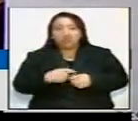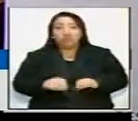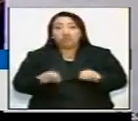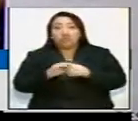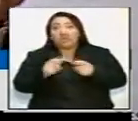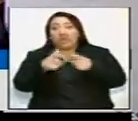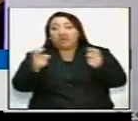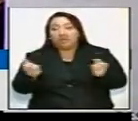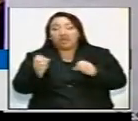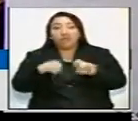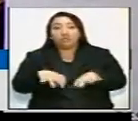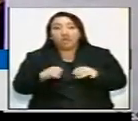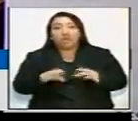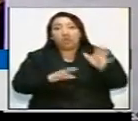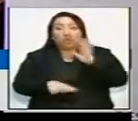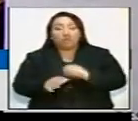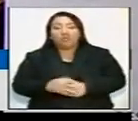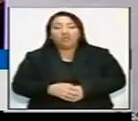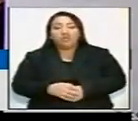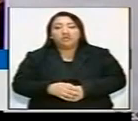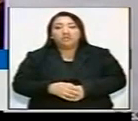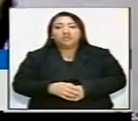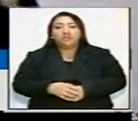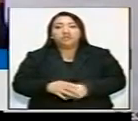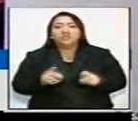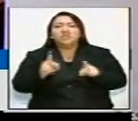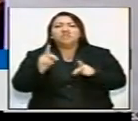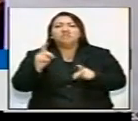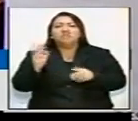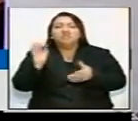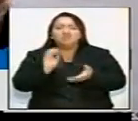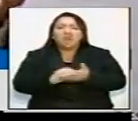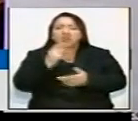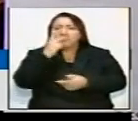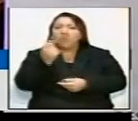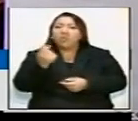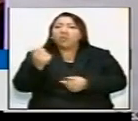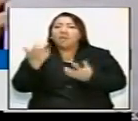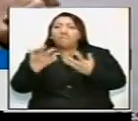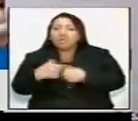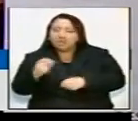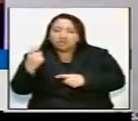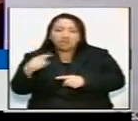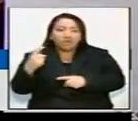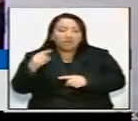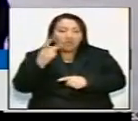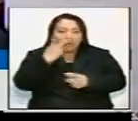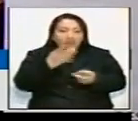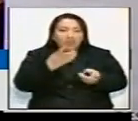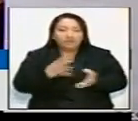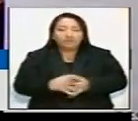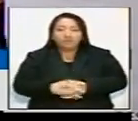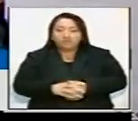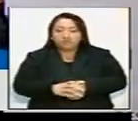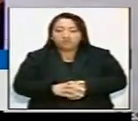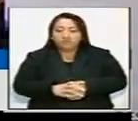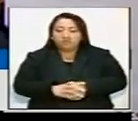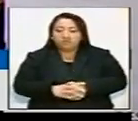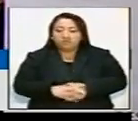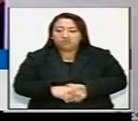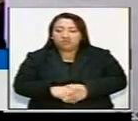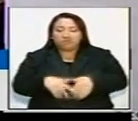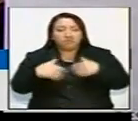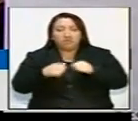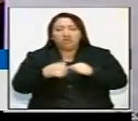bastante grande en Australia, también regulaciones de las pequeñas empresas, etcétera. Y también podría